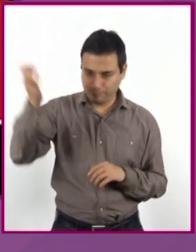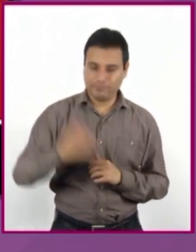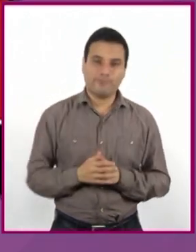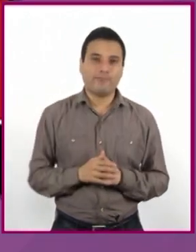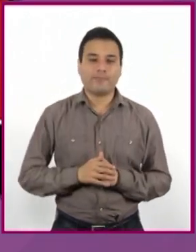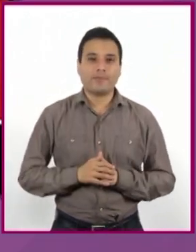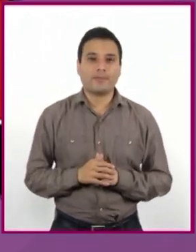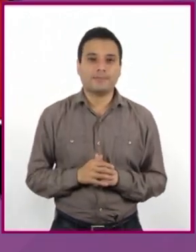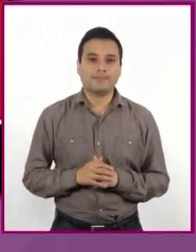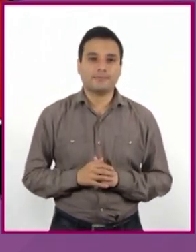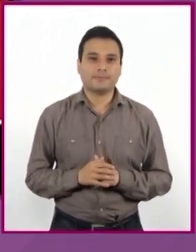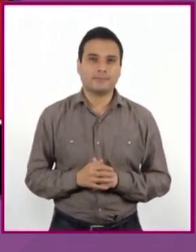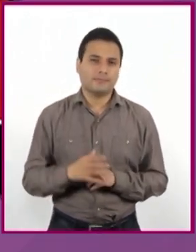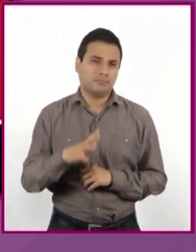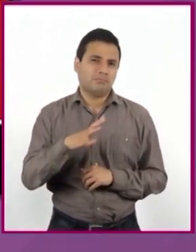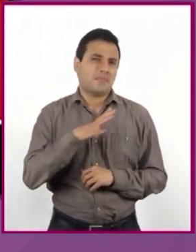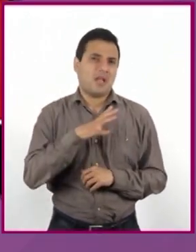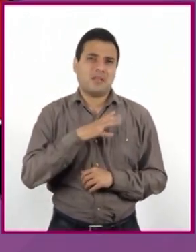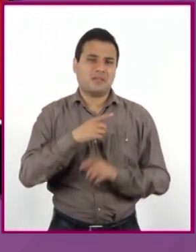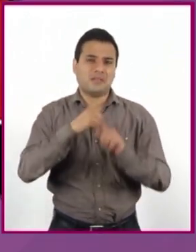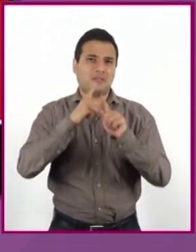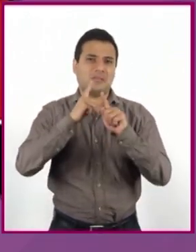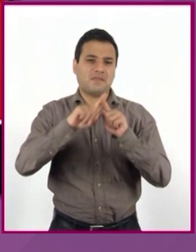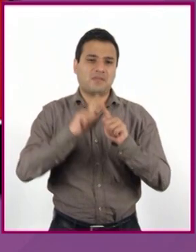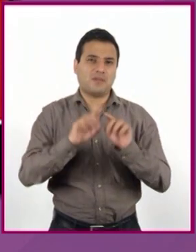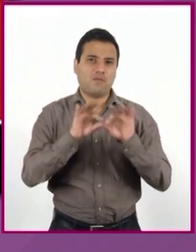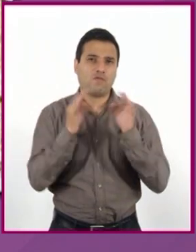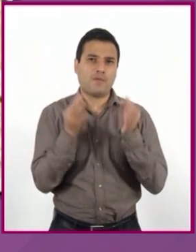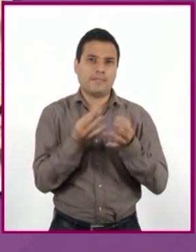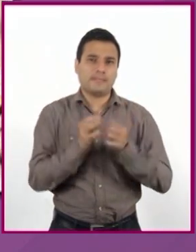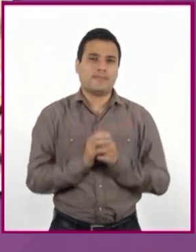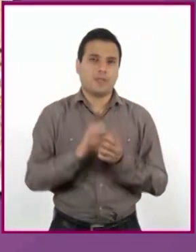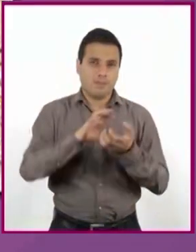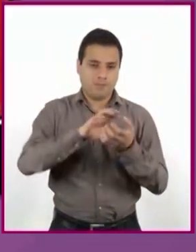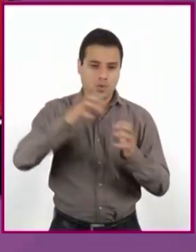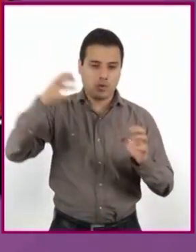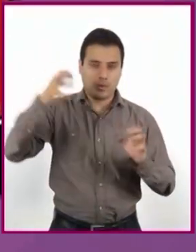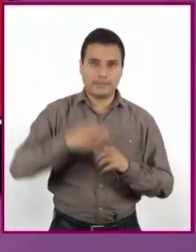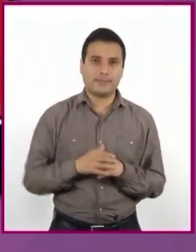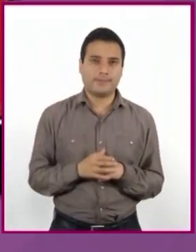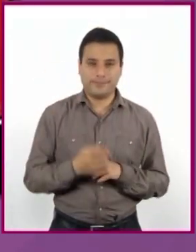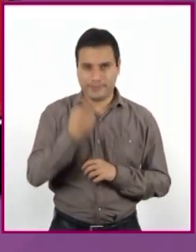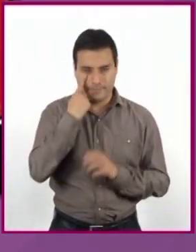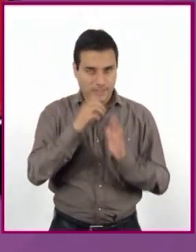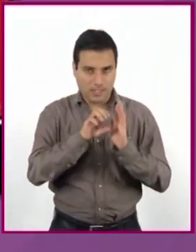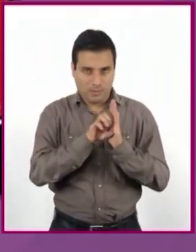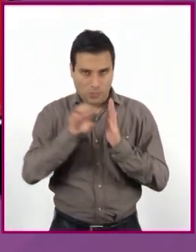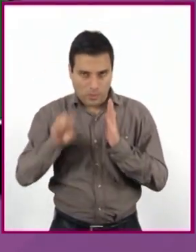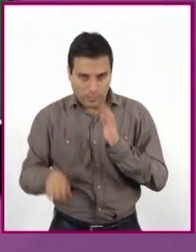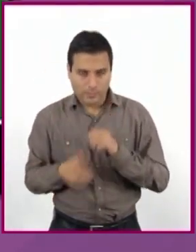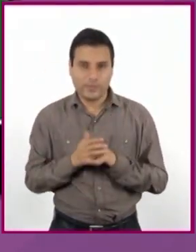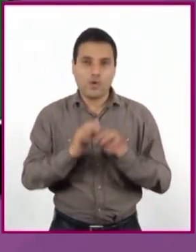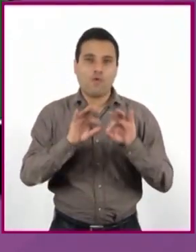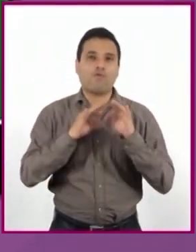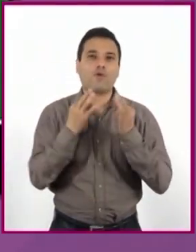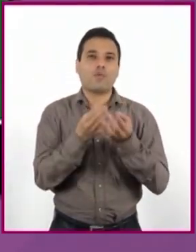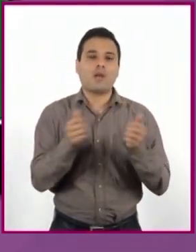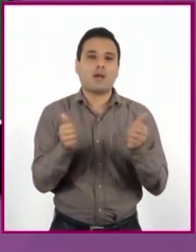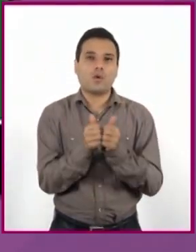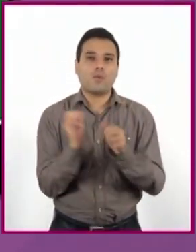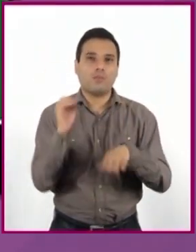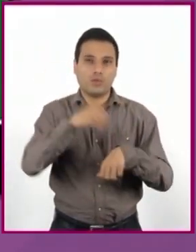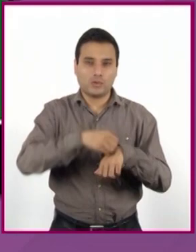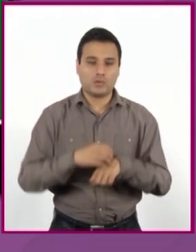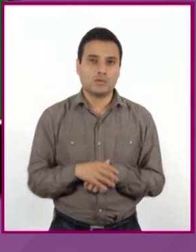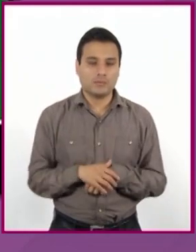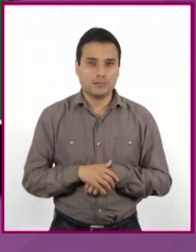Entonces, hay distintas formas de representar a las moléculas. Por ejemplo, con la fórmula de los compuestos. ¿Qué